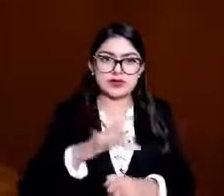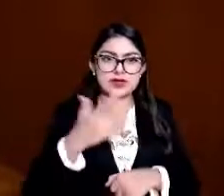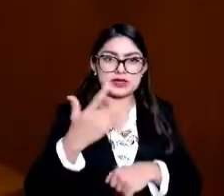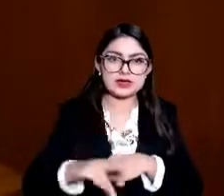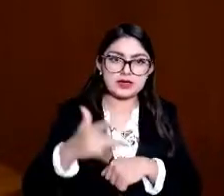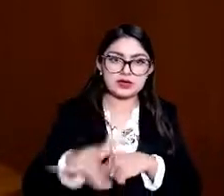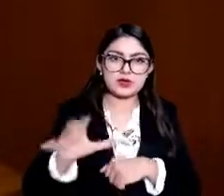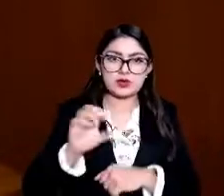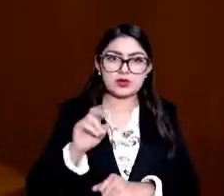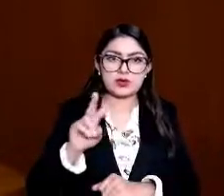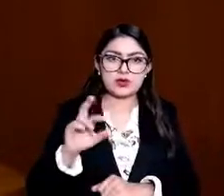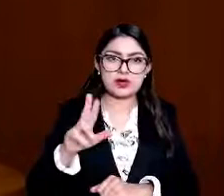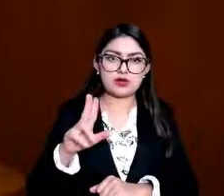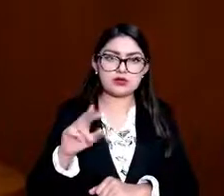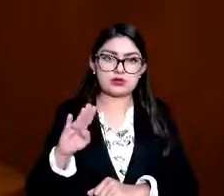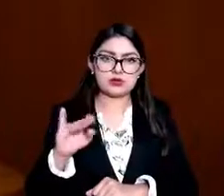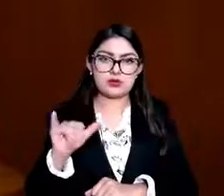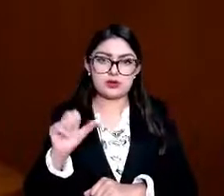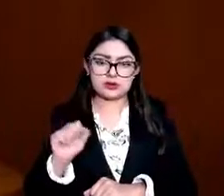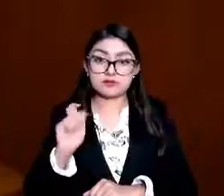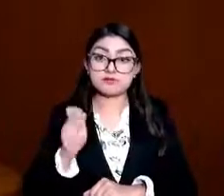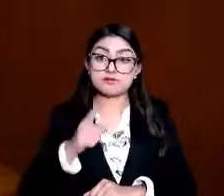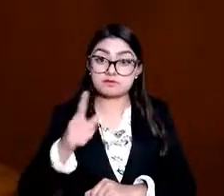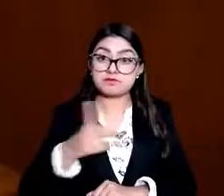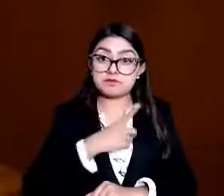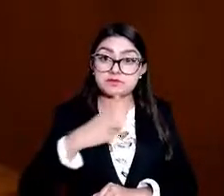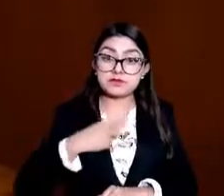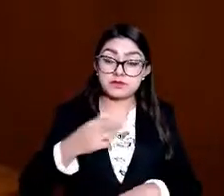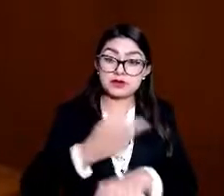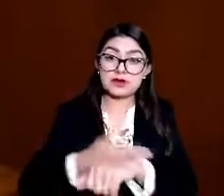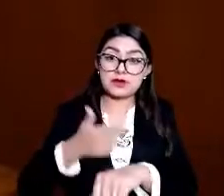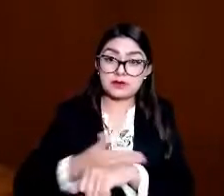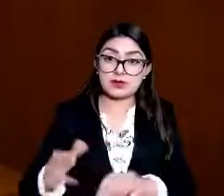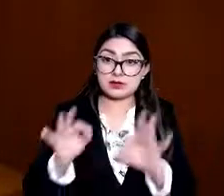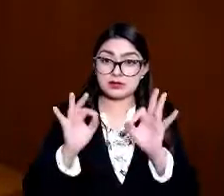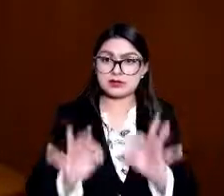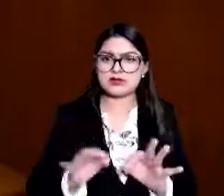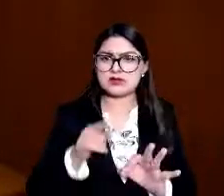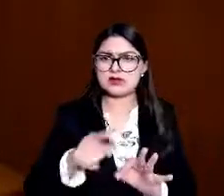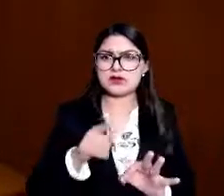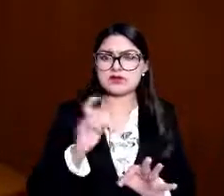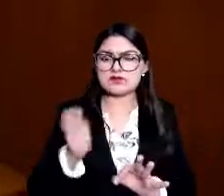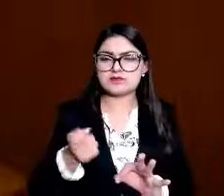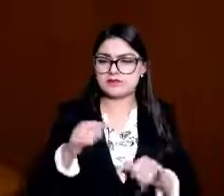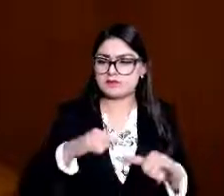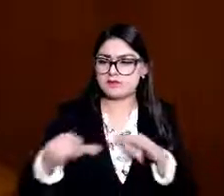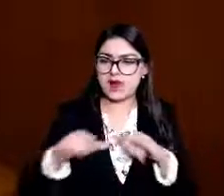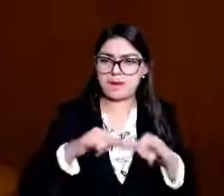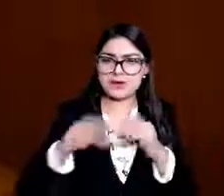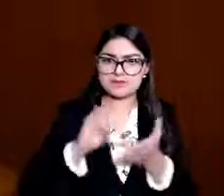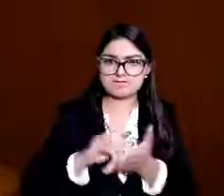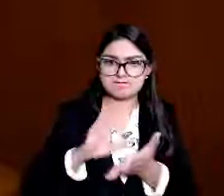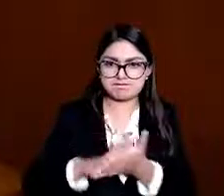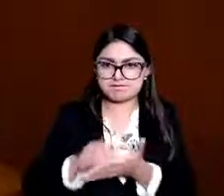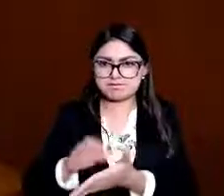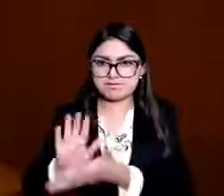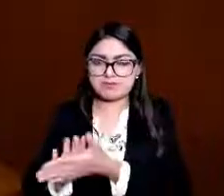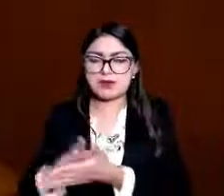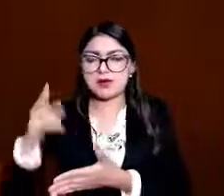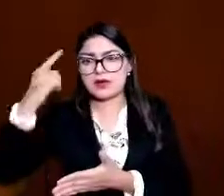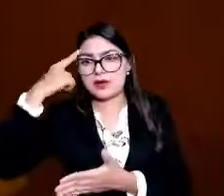Plan Municipal de Desarrollo Urbano, con el fin de zonificar y establecer mapas de áreas propensas a riesgo